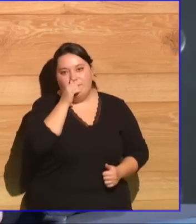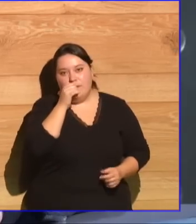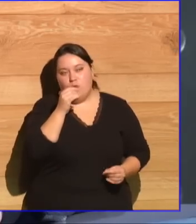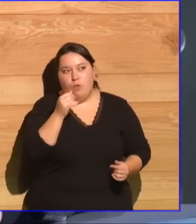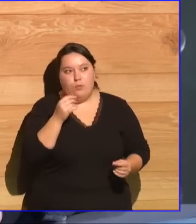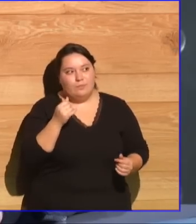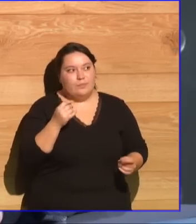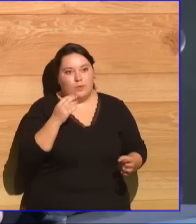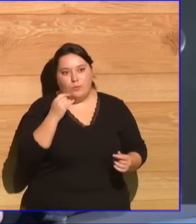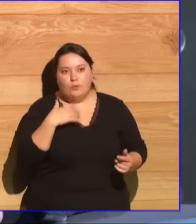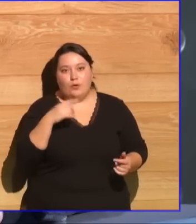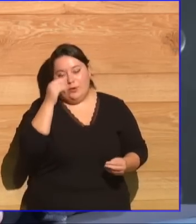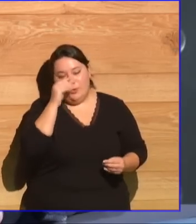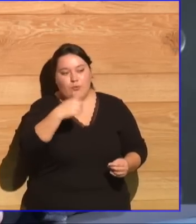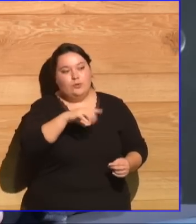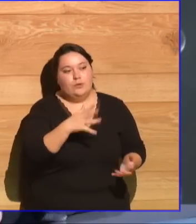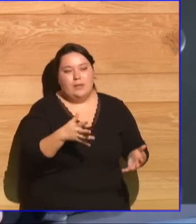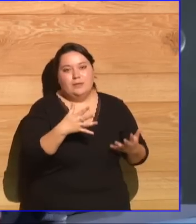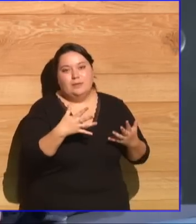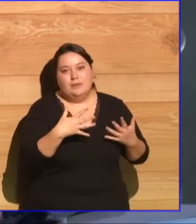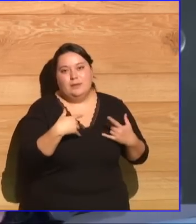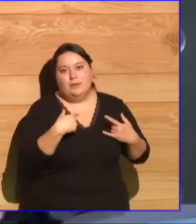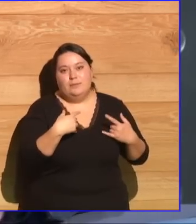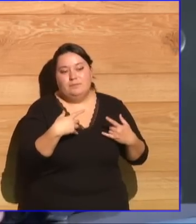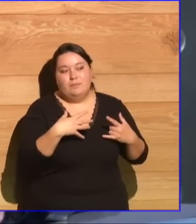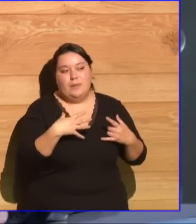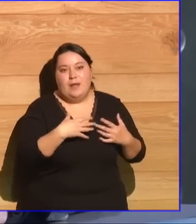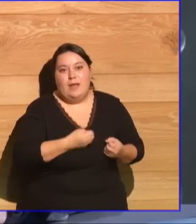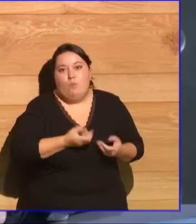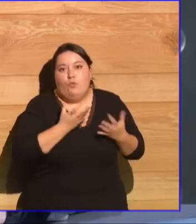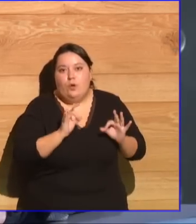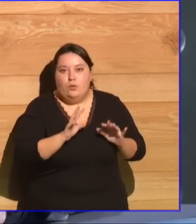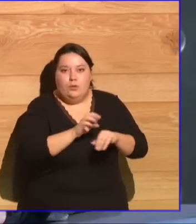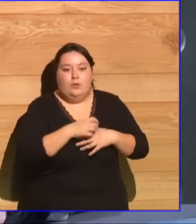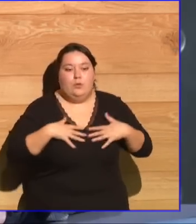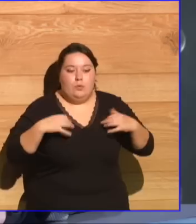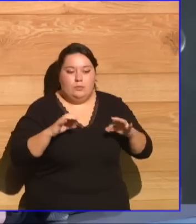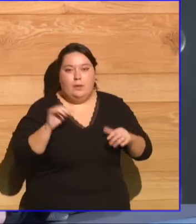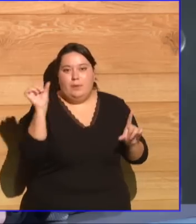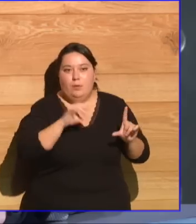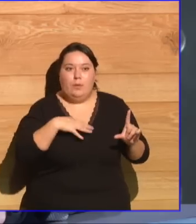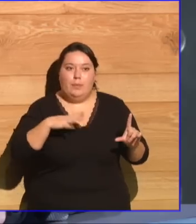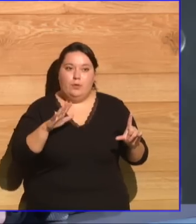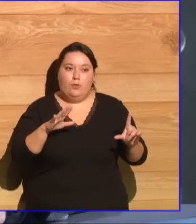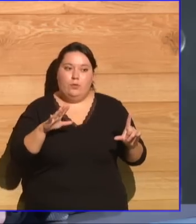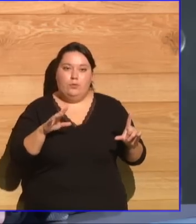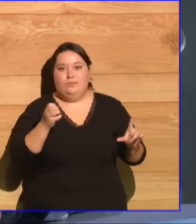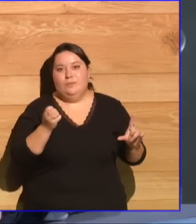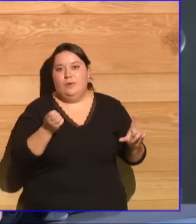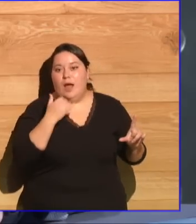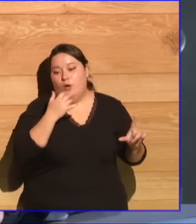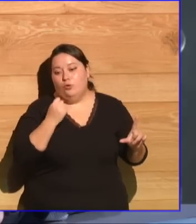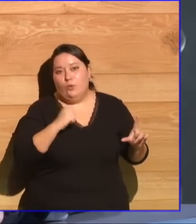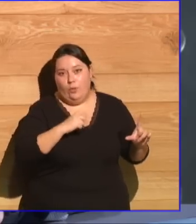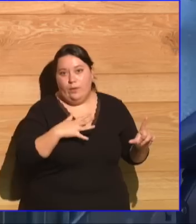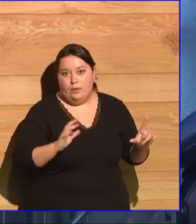estáis muy entusiasmados con la película. Yo sí. Yo si queréis, luego os digo lo que sea, pero no me gustaría ser en absoluto aguafiestas y hablemos primero